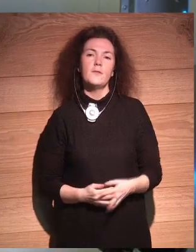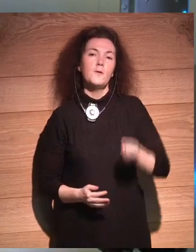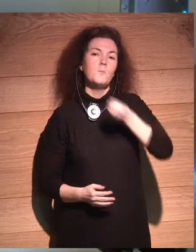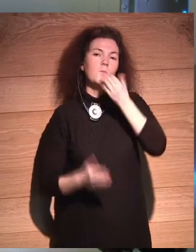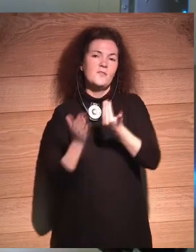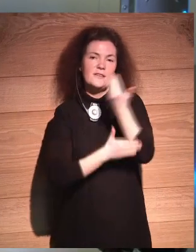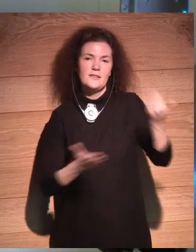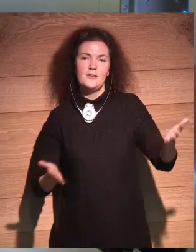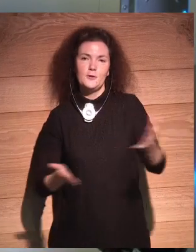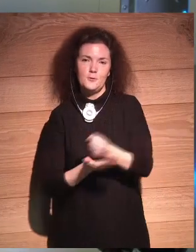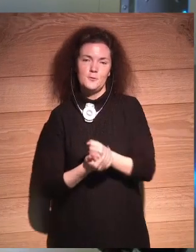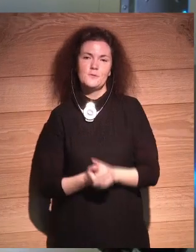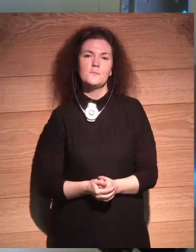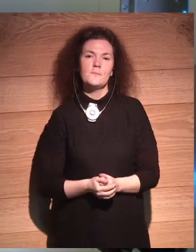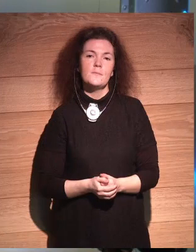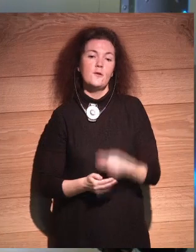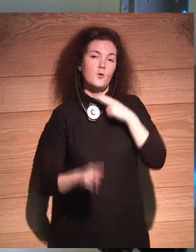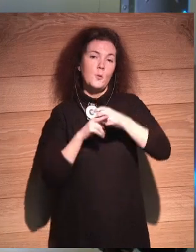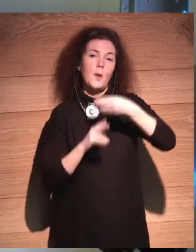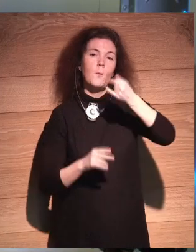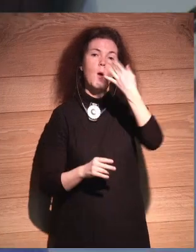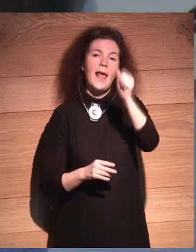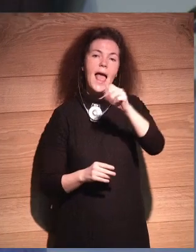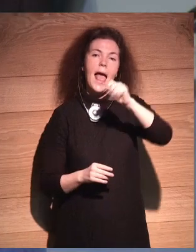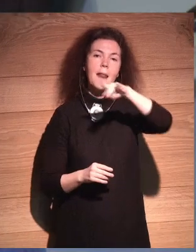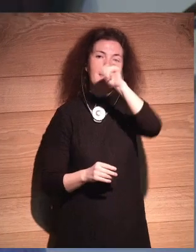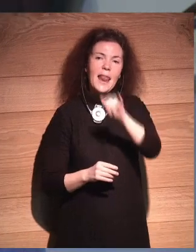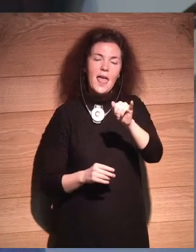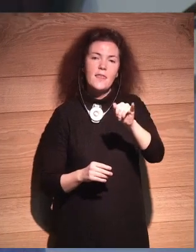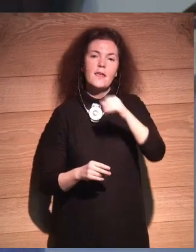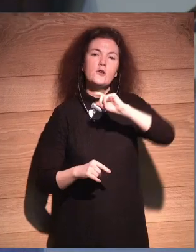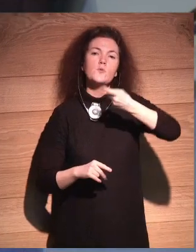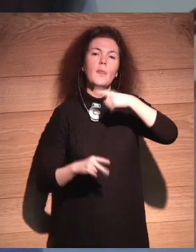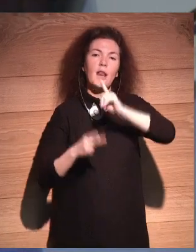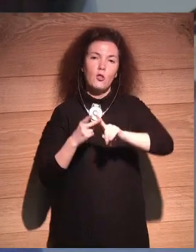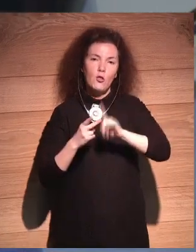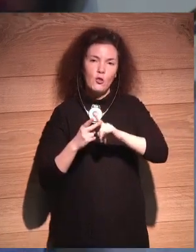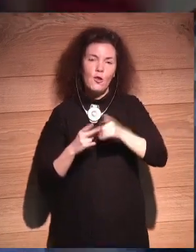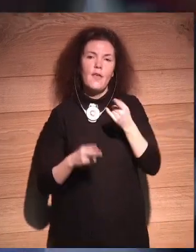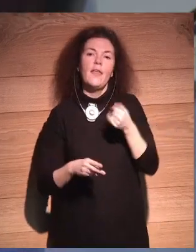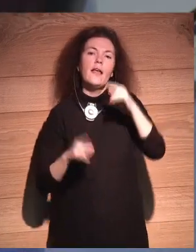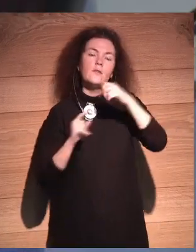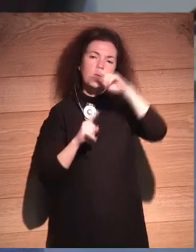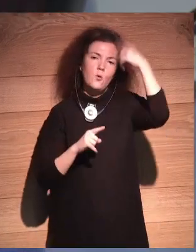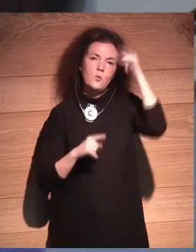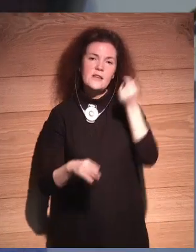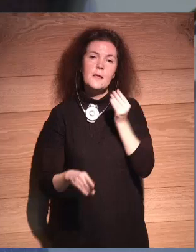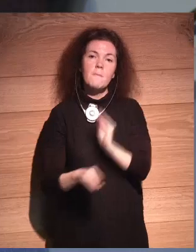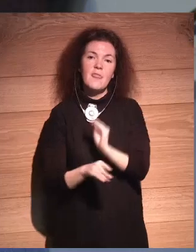Bueno, buenos días a todos. Soy Borja Álvarez, subdirector de Promoción de Industrias Culturales y Mecenazgo del Ministerio de